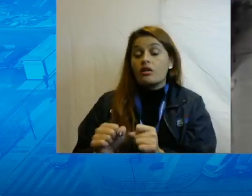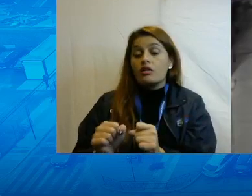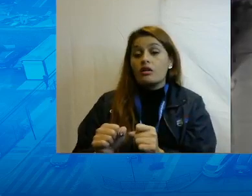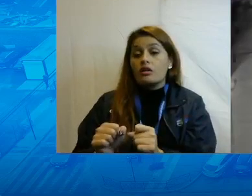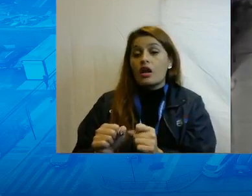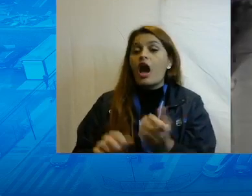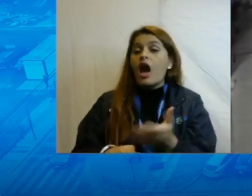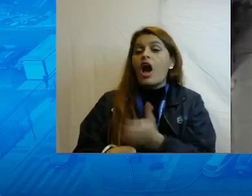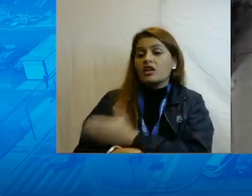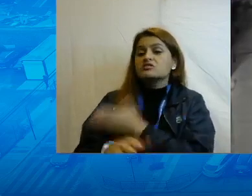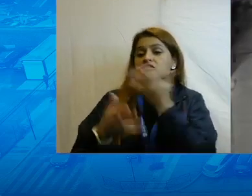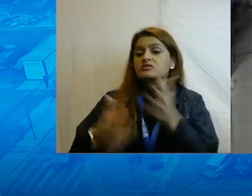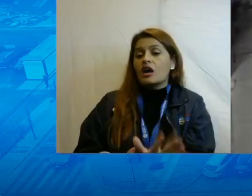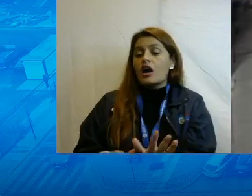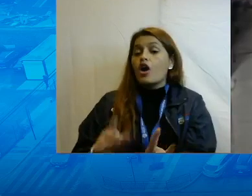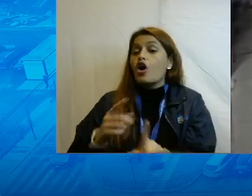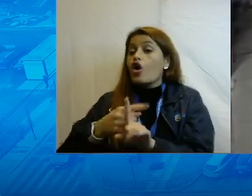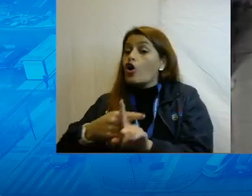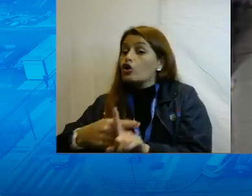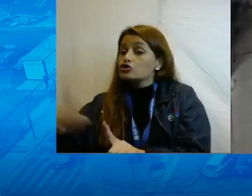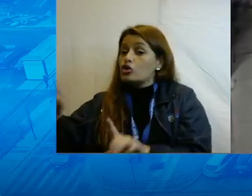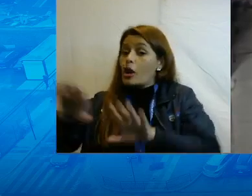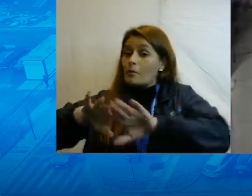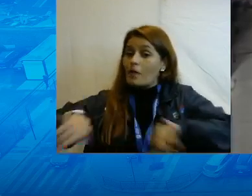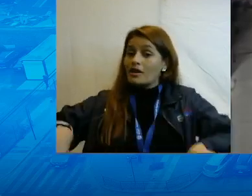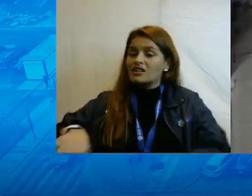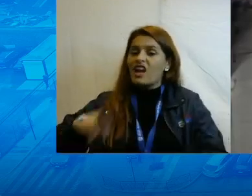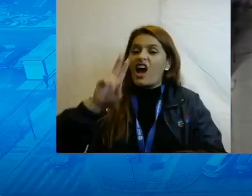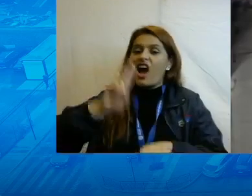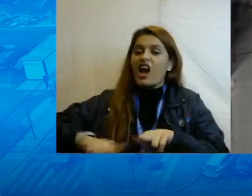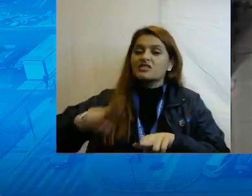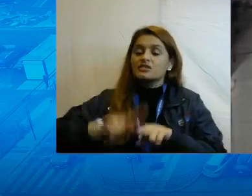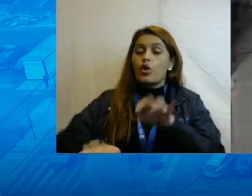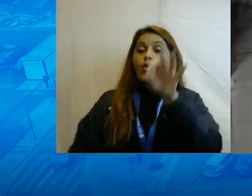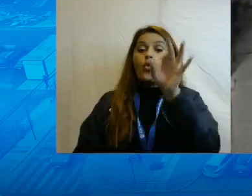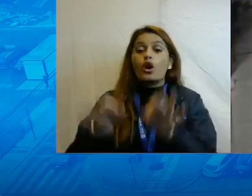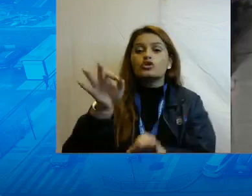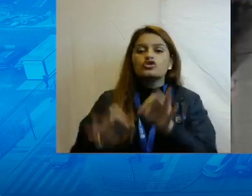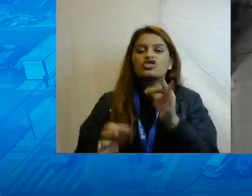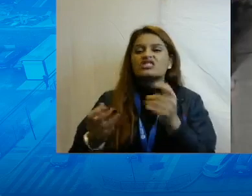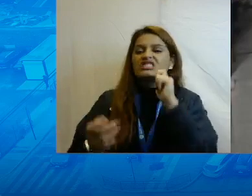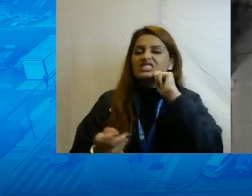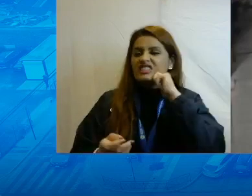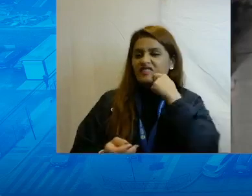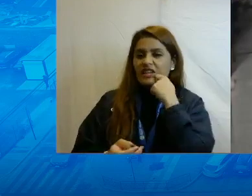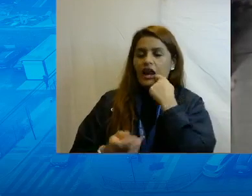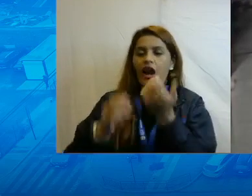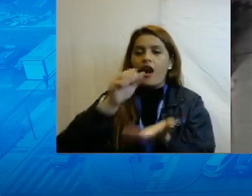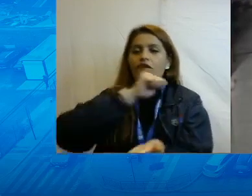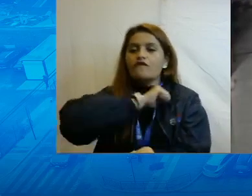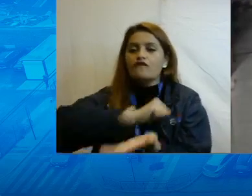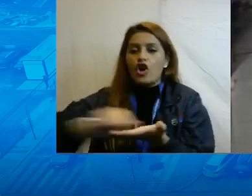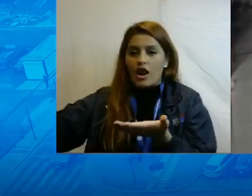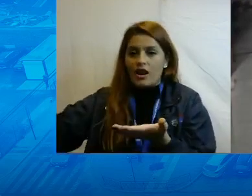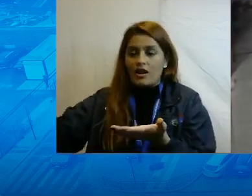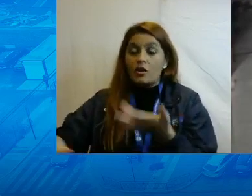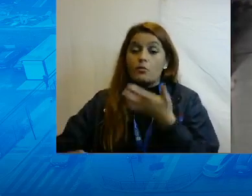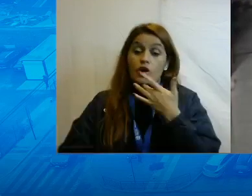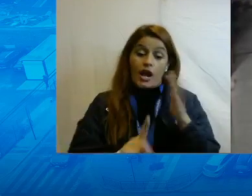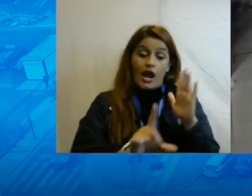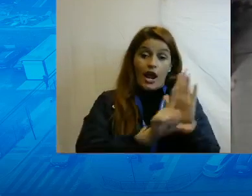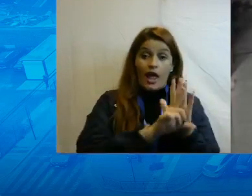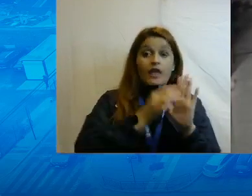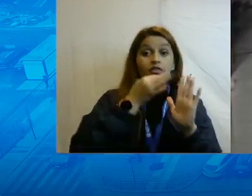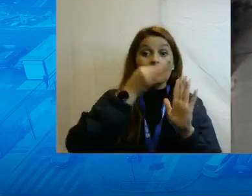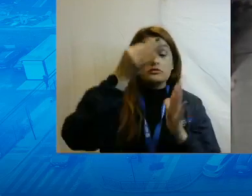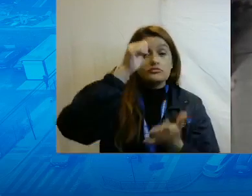que lo hemos hecho efectivamente, y otra cosa es que se produzca el efecto jurídico de la declaratoria de prescripción, porque si la ley hace